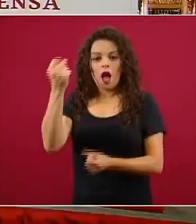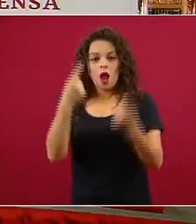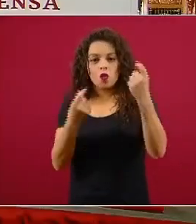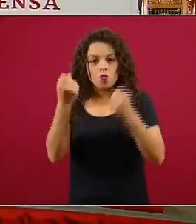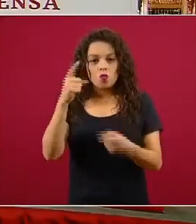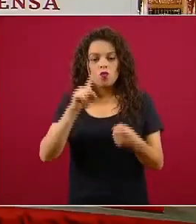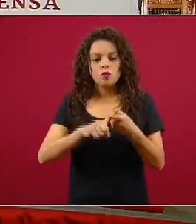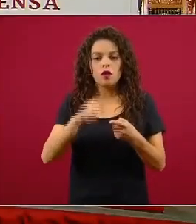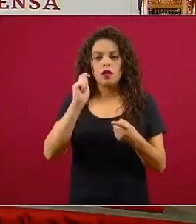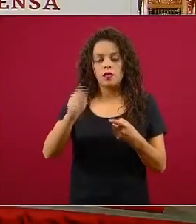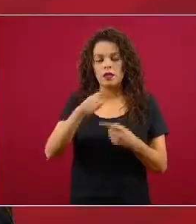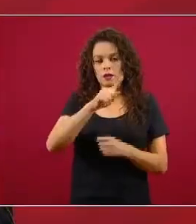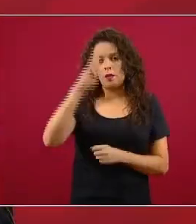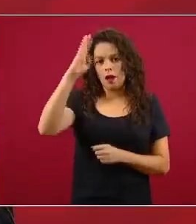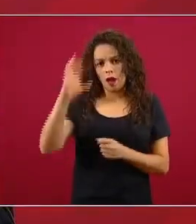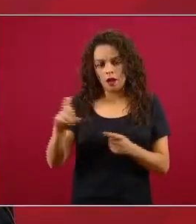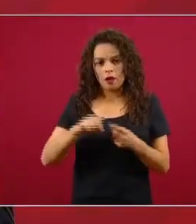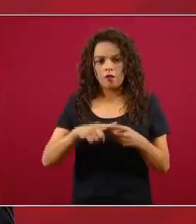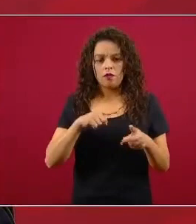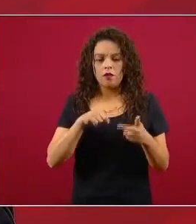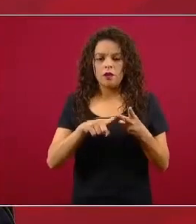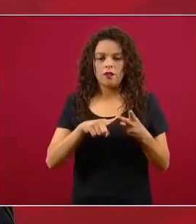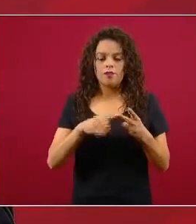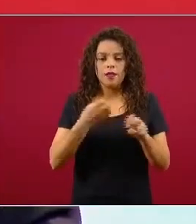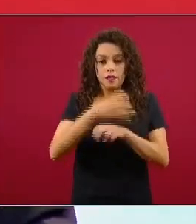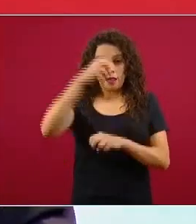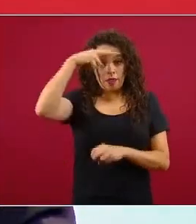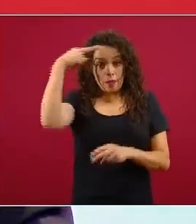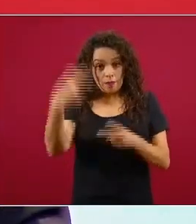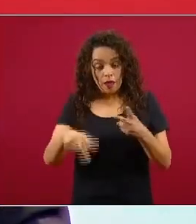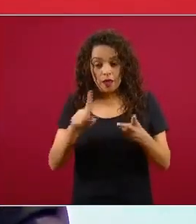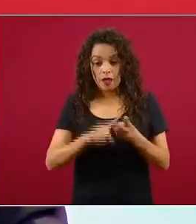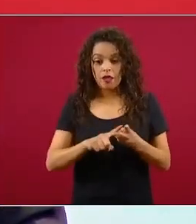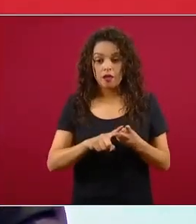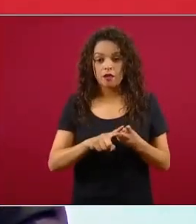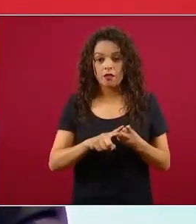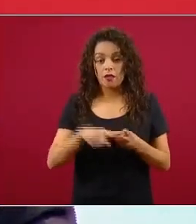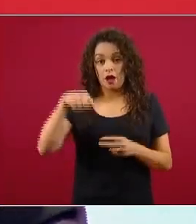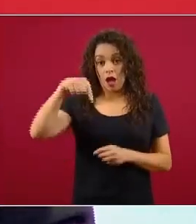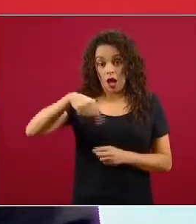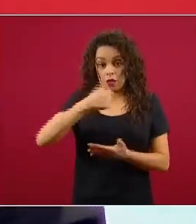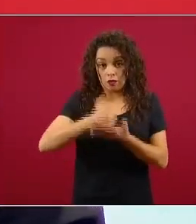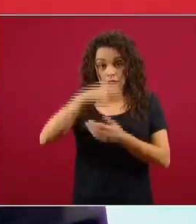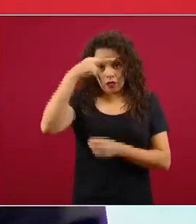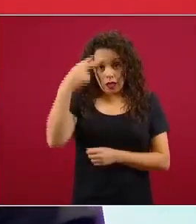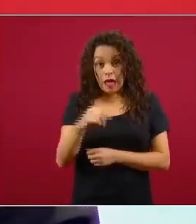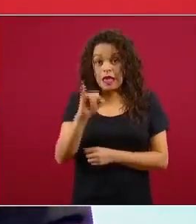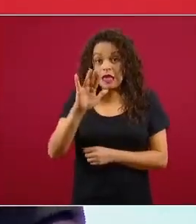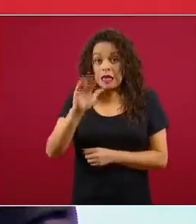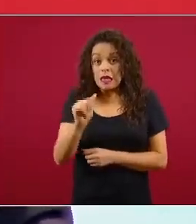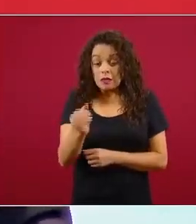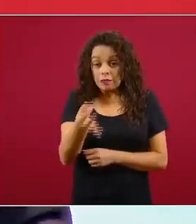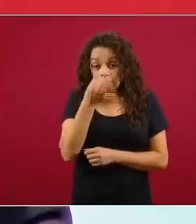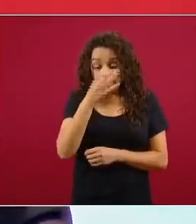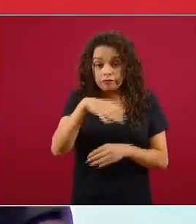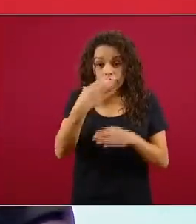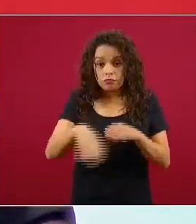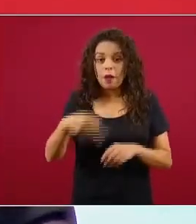Baja California, fueron el Estado de México, casi se agotaban en la Ciudad de México, pero ha sido un trabajo